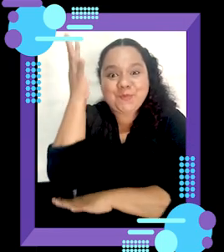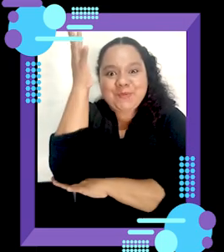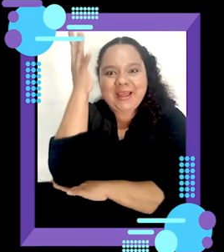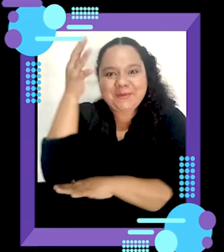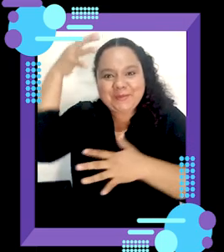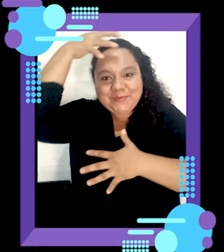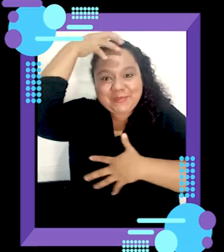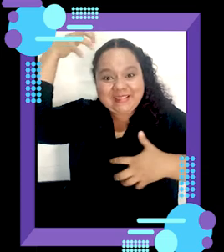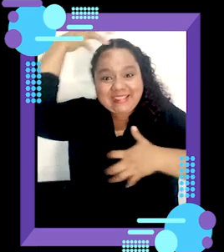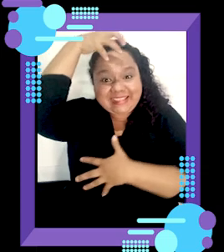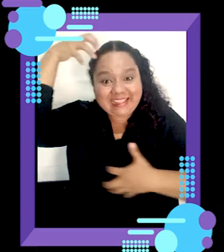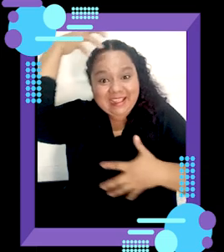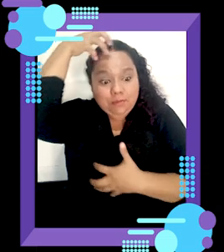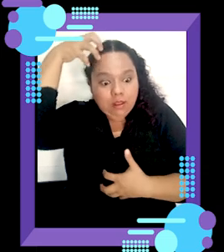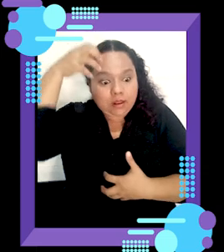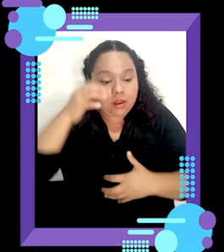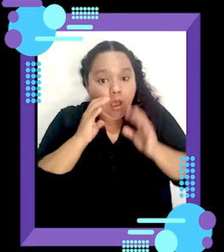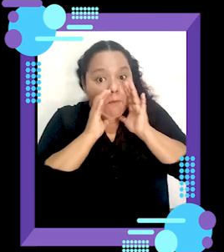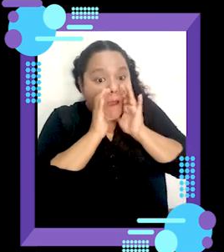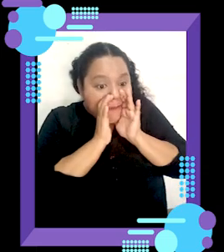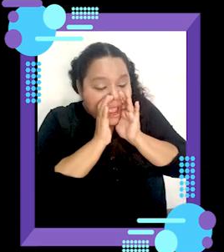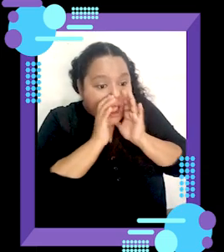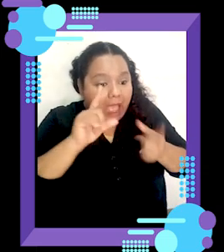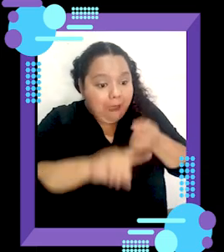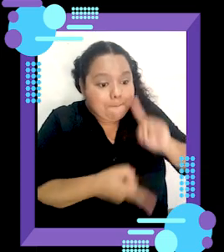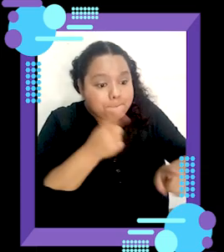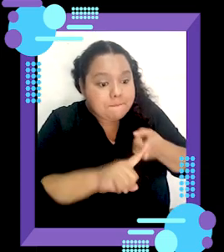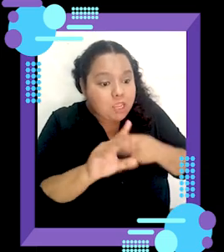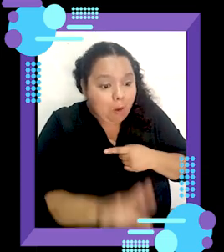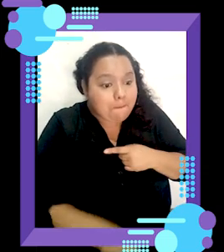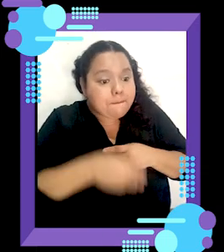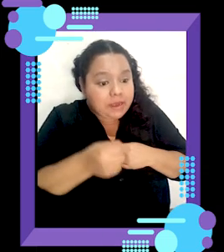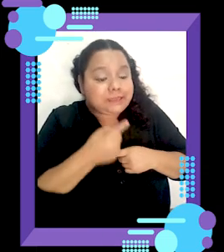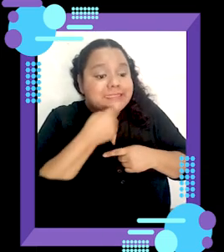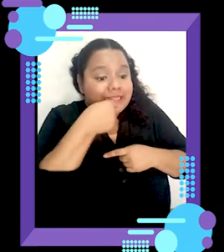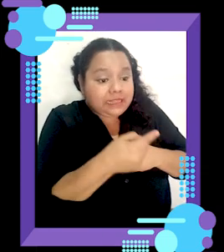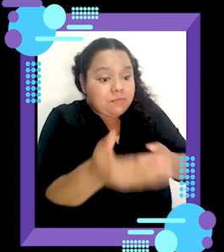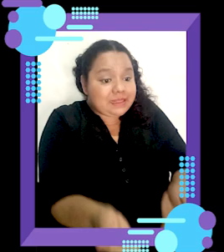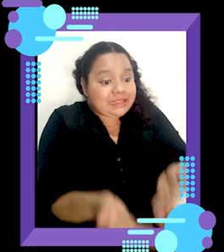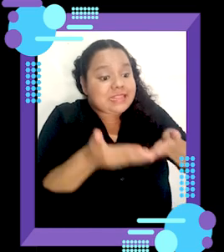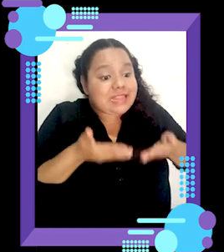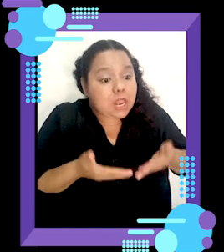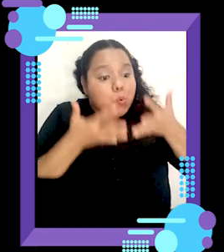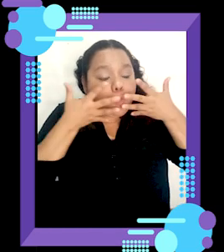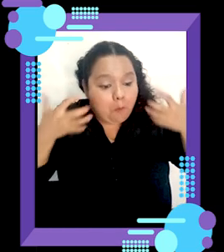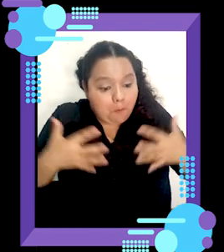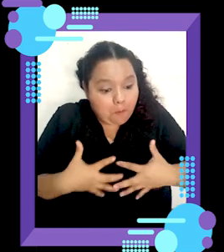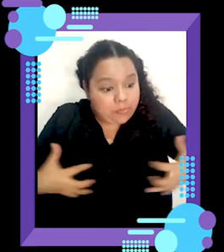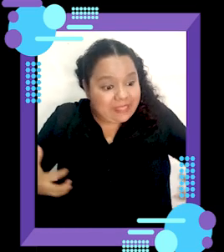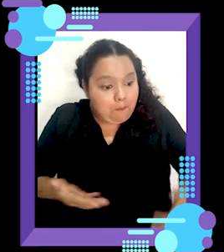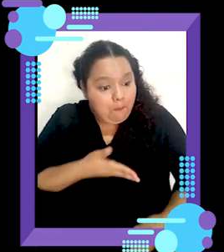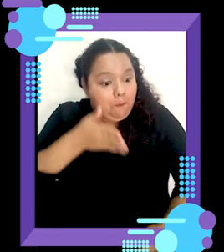árbol. Entonces el mono le gritó: ¡Amigo perro! Te dije que me trajeras a un